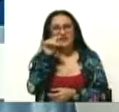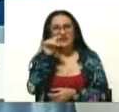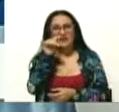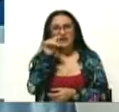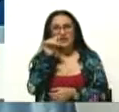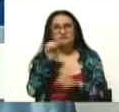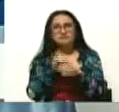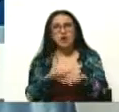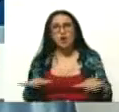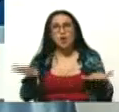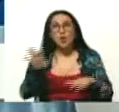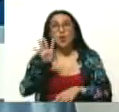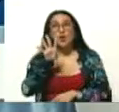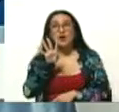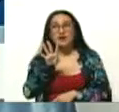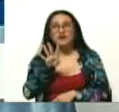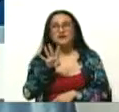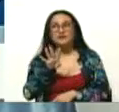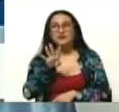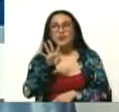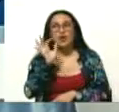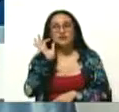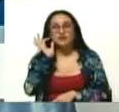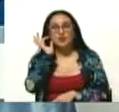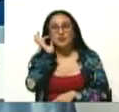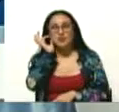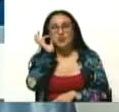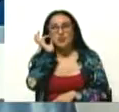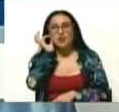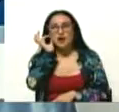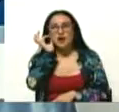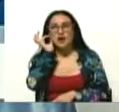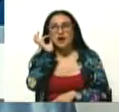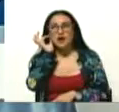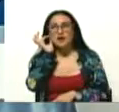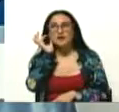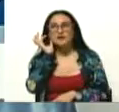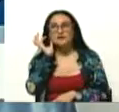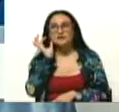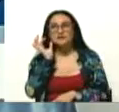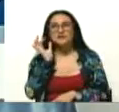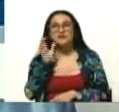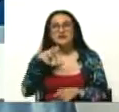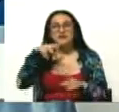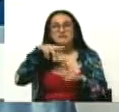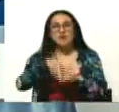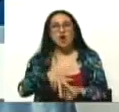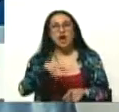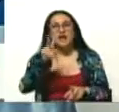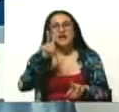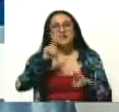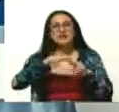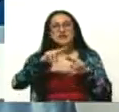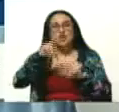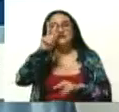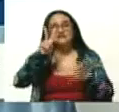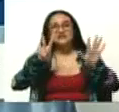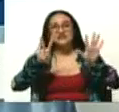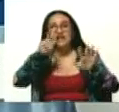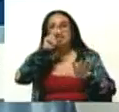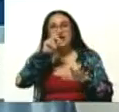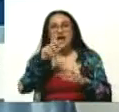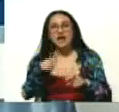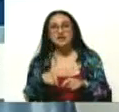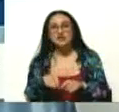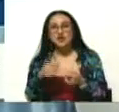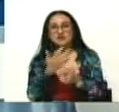viralizó, donde cuatro monstruos someten a un niño de 7 años y lo van agrediendo